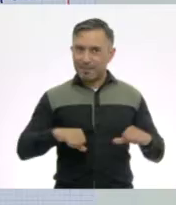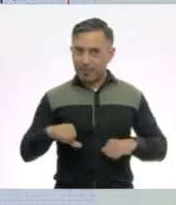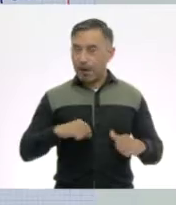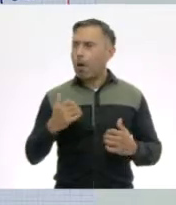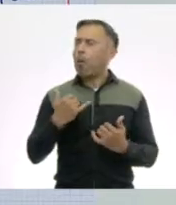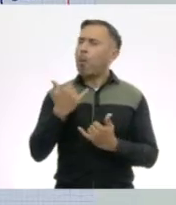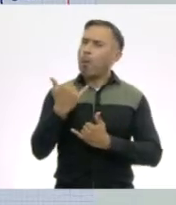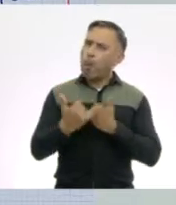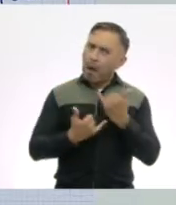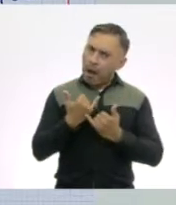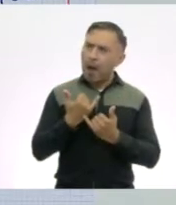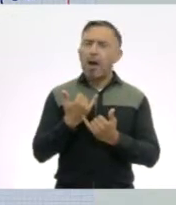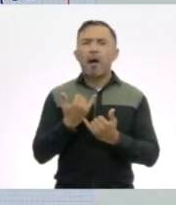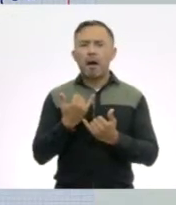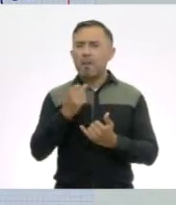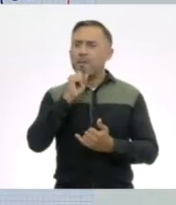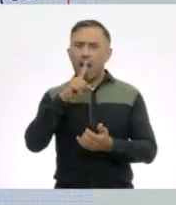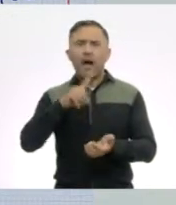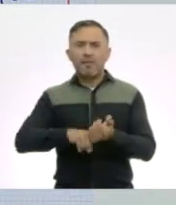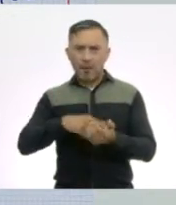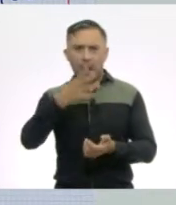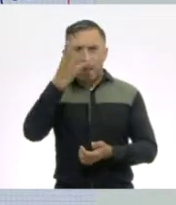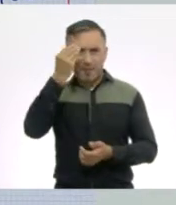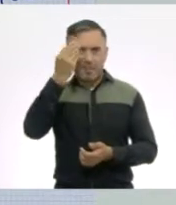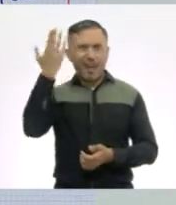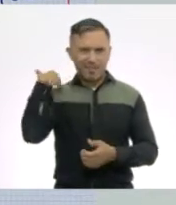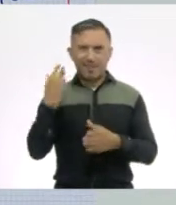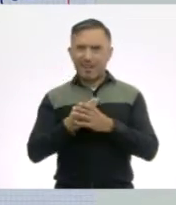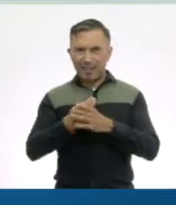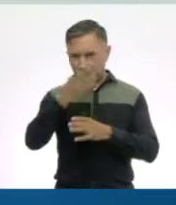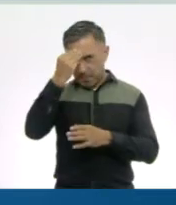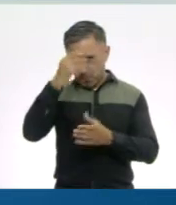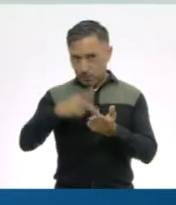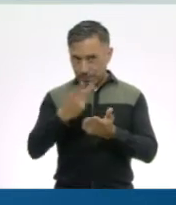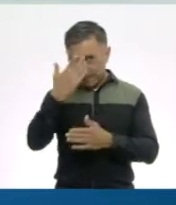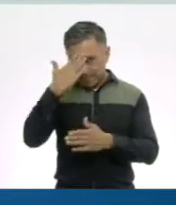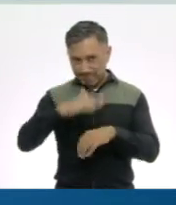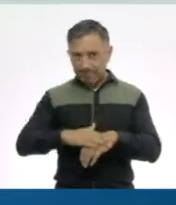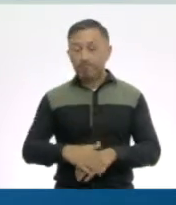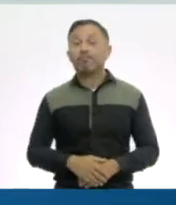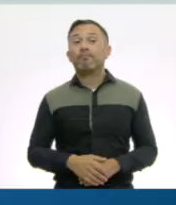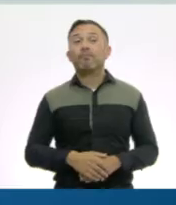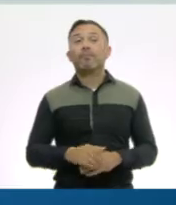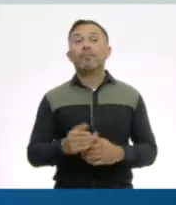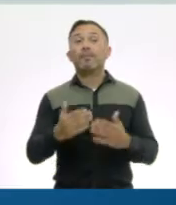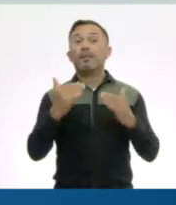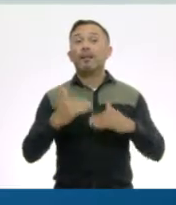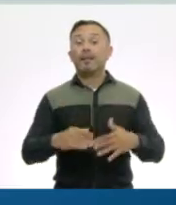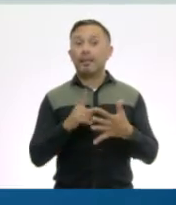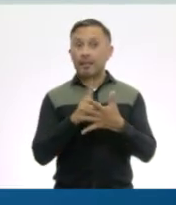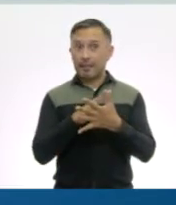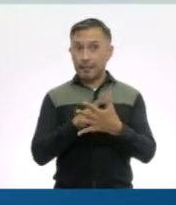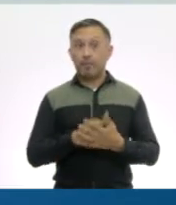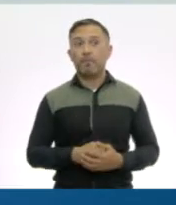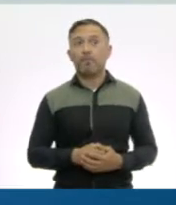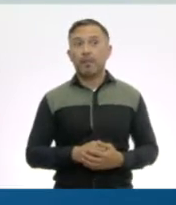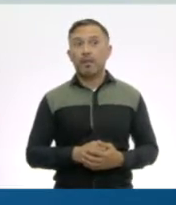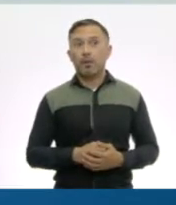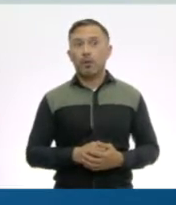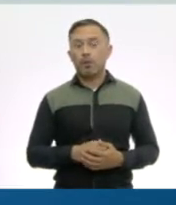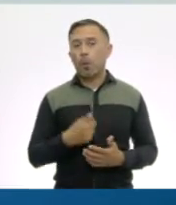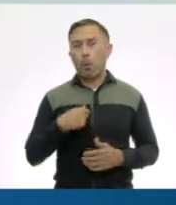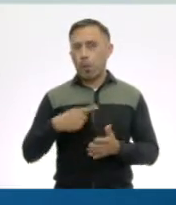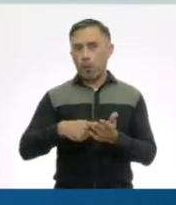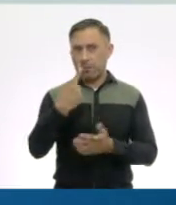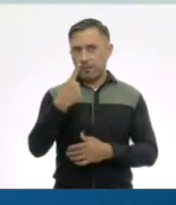estamos repasando lo que vimos la clase pasada. Así es. En la quinta jugada me salió 3. 3. Y solo lo